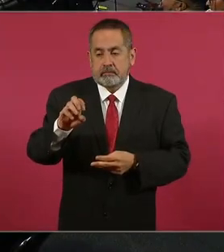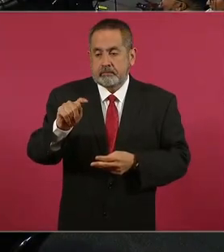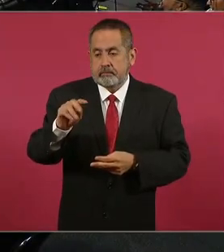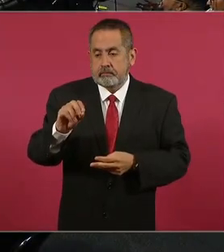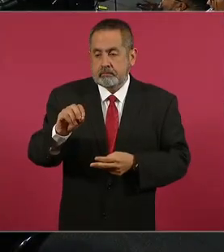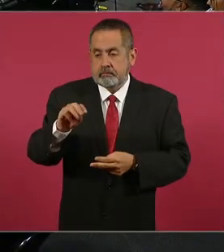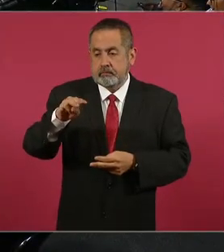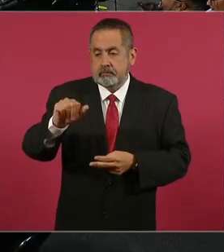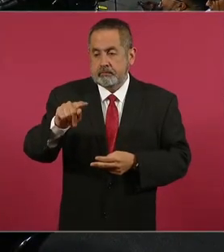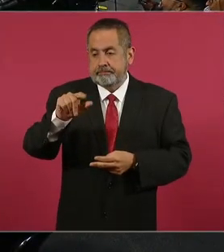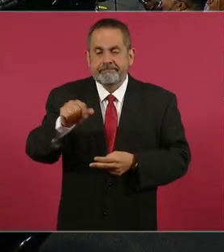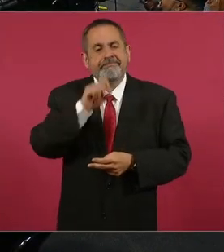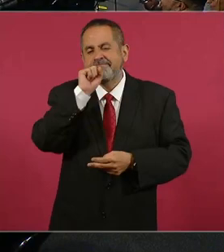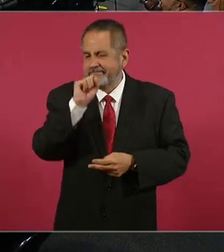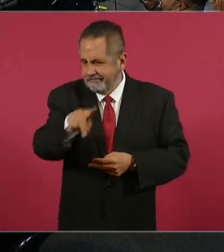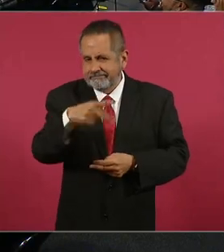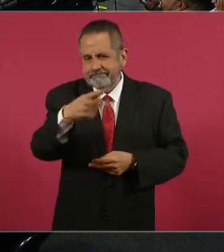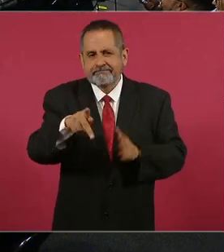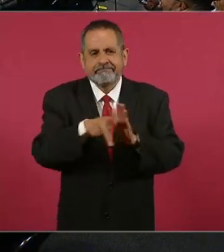del Diario del Hogar, igual, su